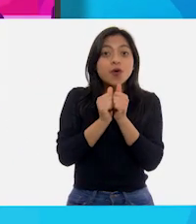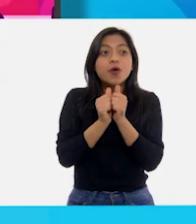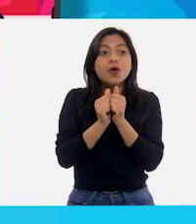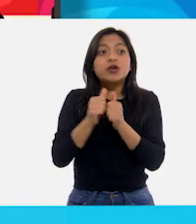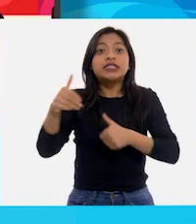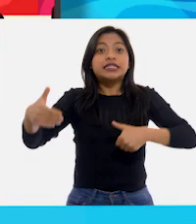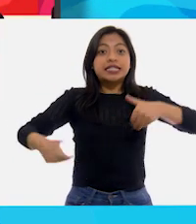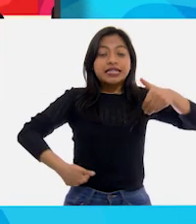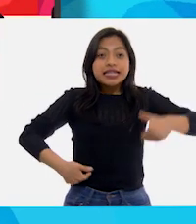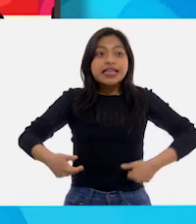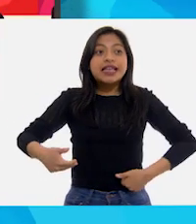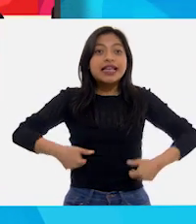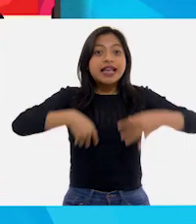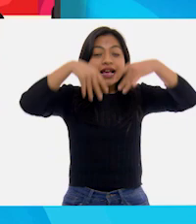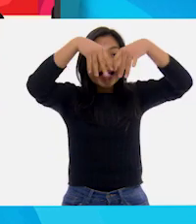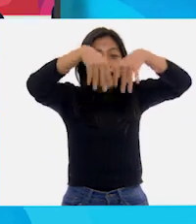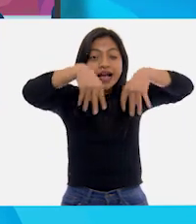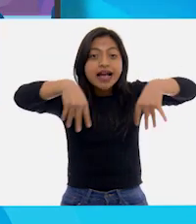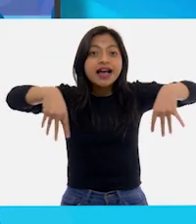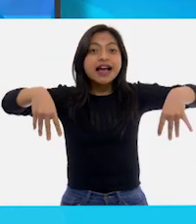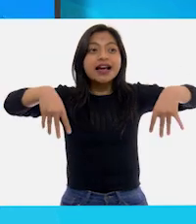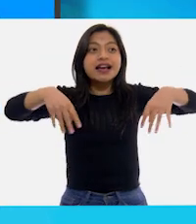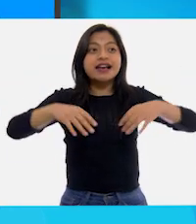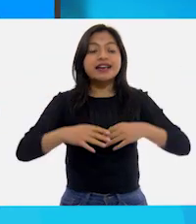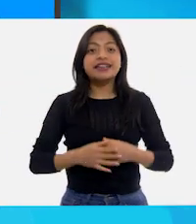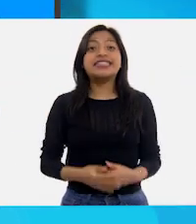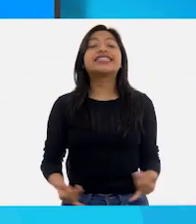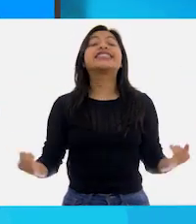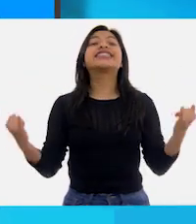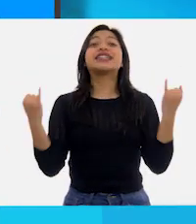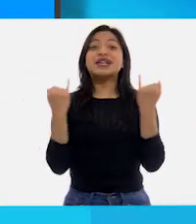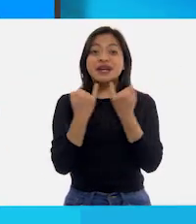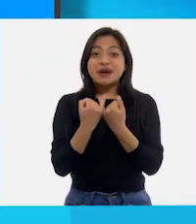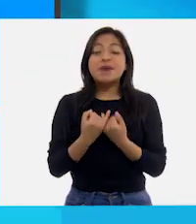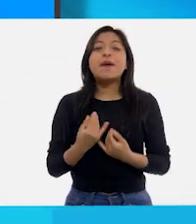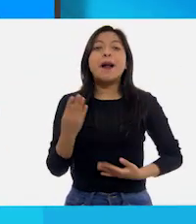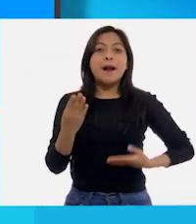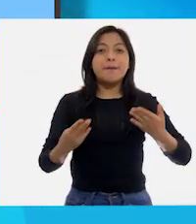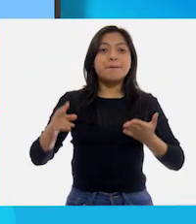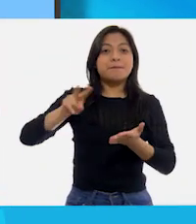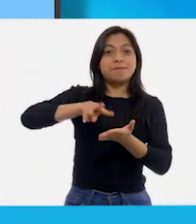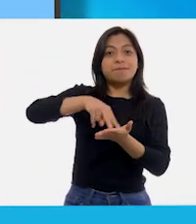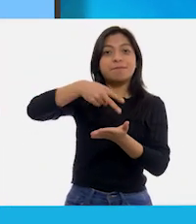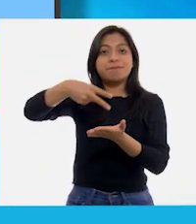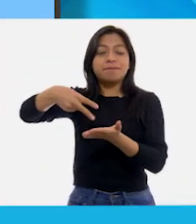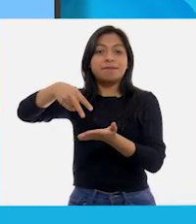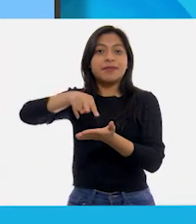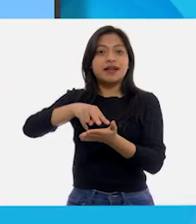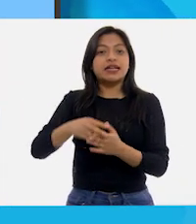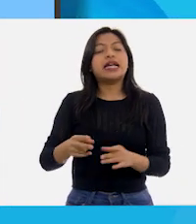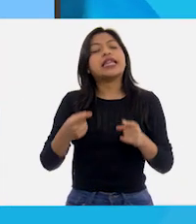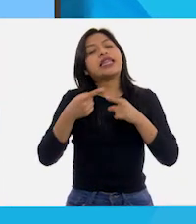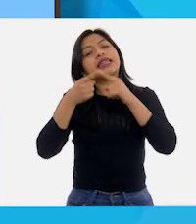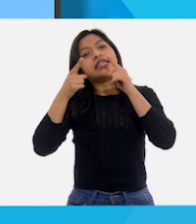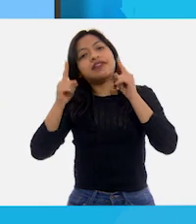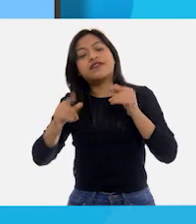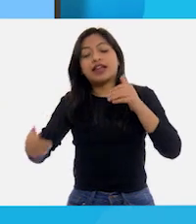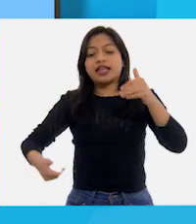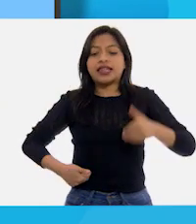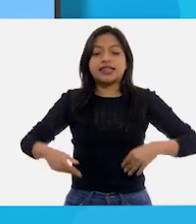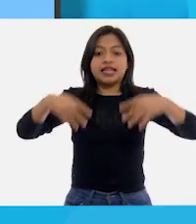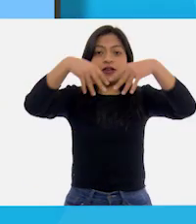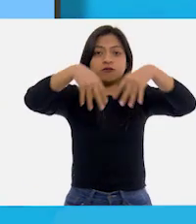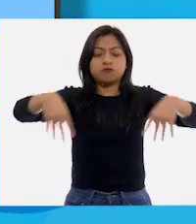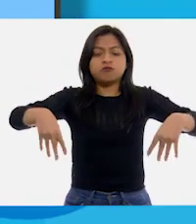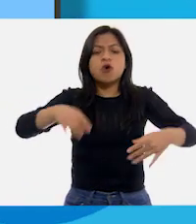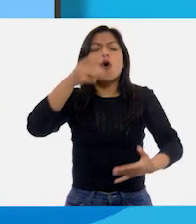el teatro e incluso la danza. A diferencia de una obra teatral en